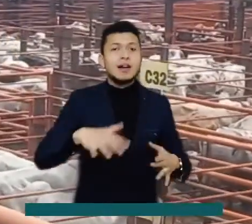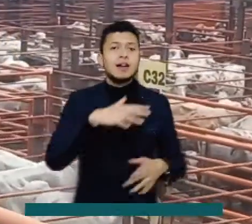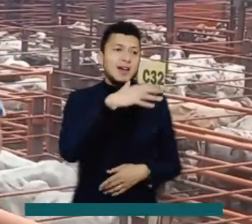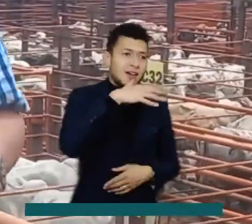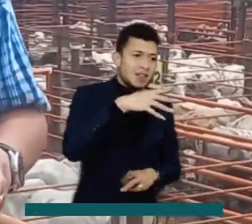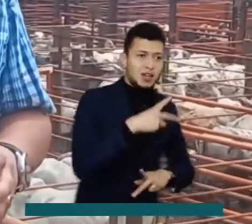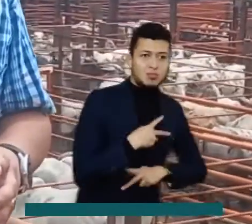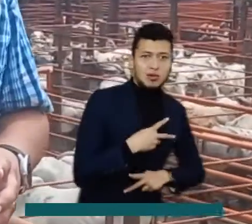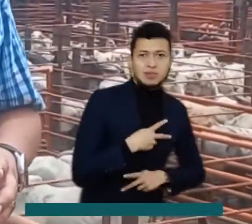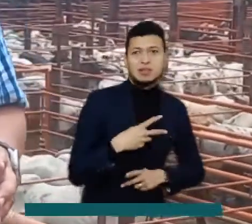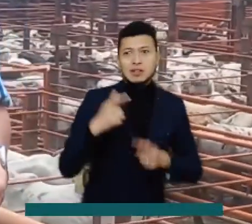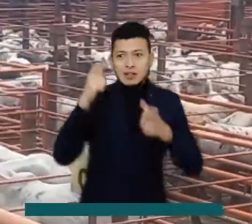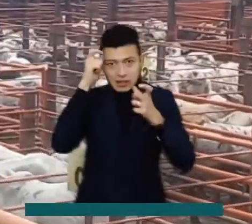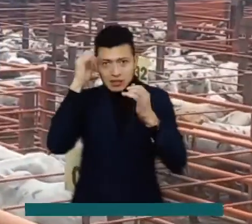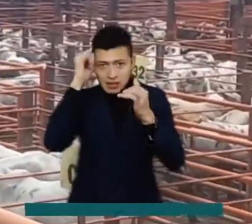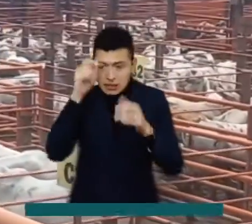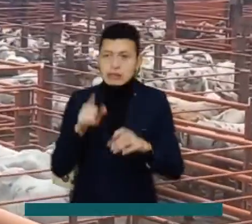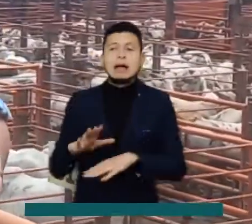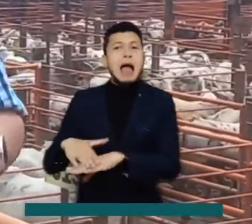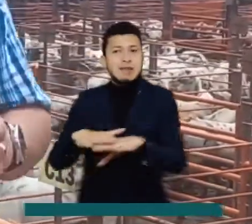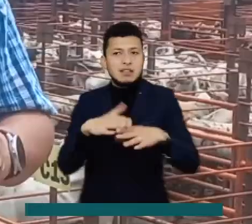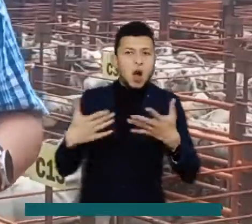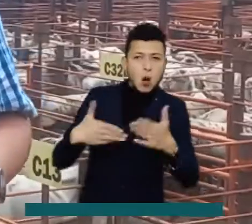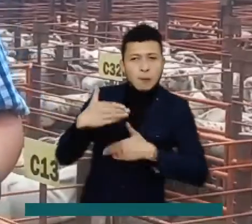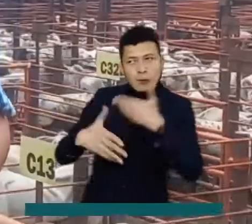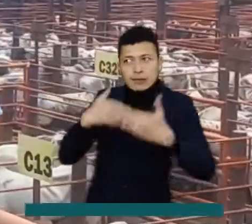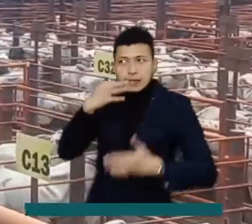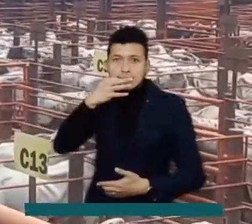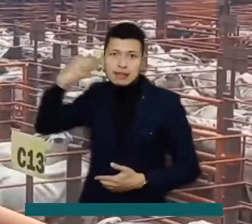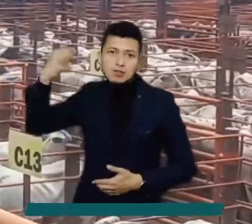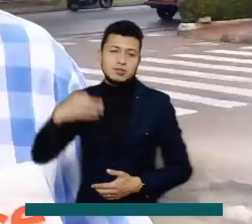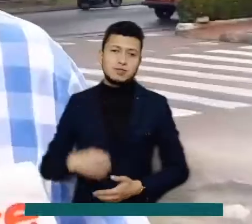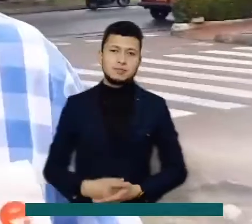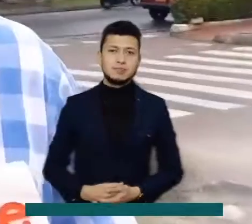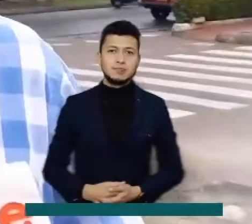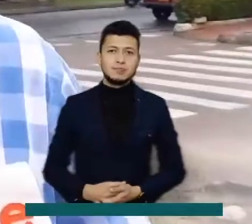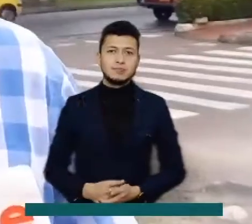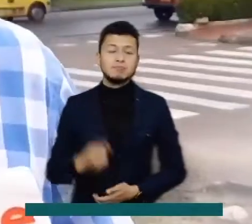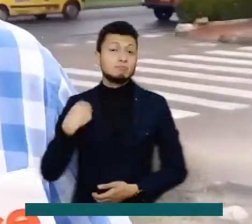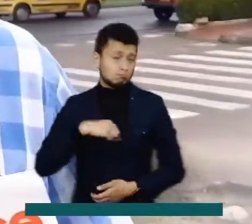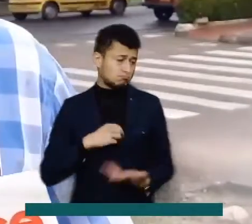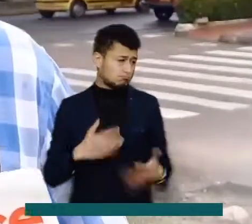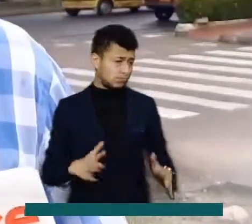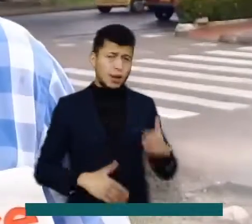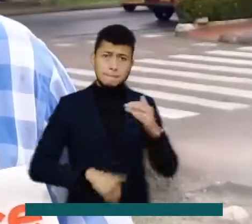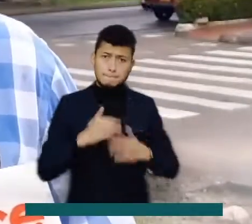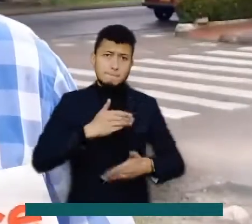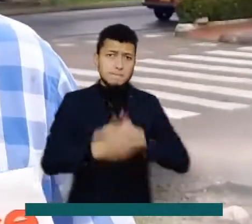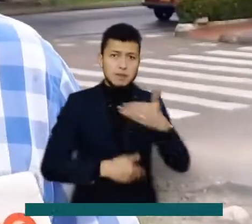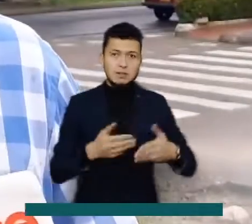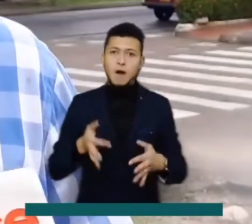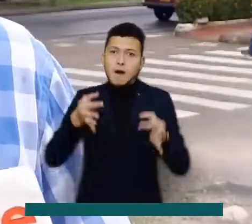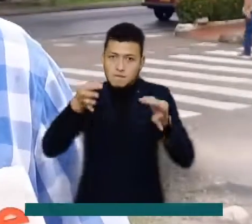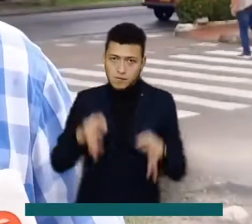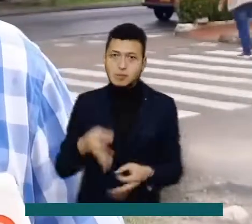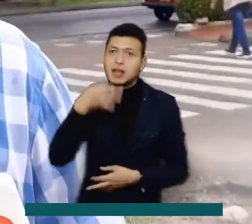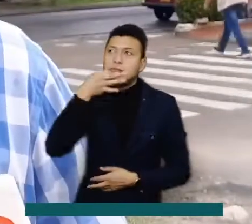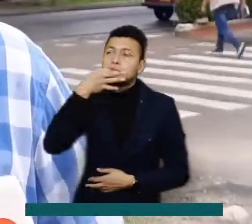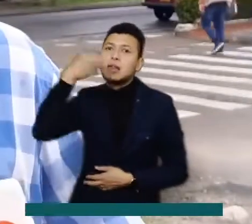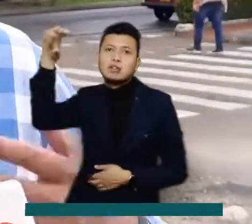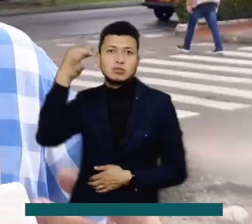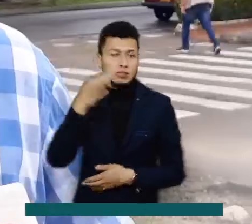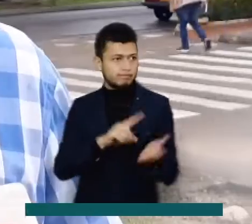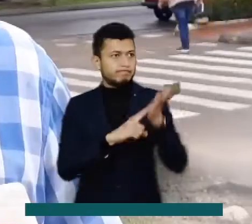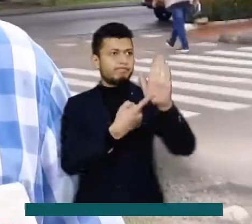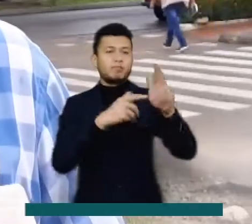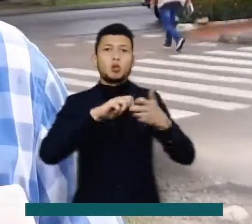rurales, con finqueros y ganaderos, para que conozcan las rutas y canales para denunciar. Nosotros iniciamos ya con un proceso para formalizar acciones de